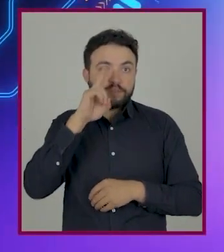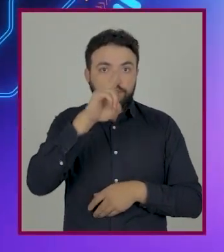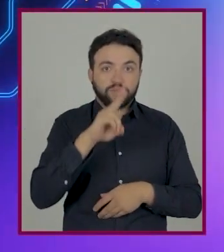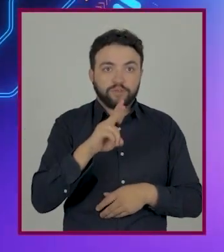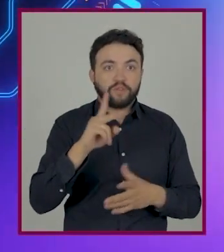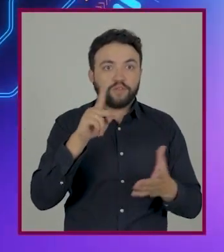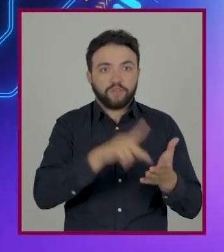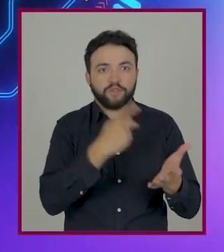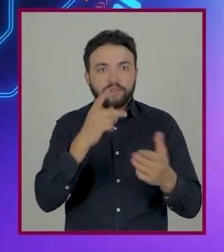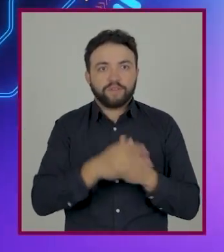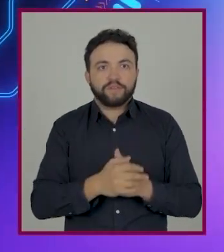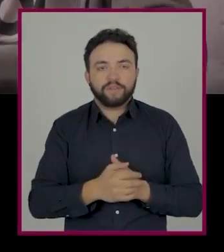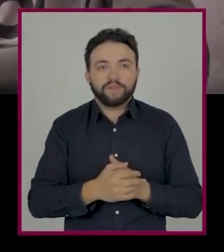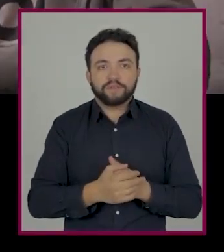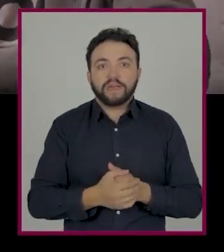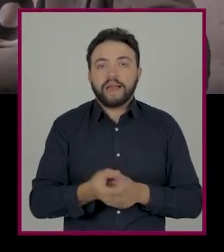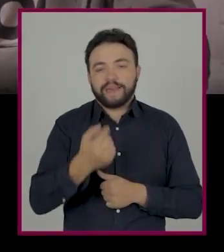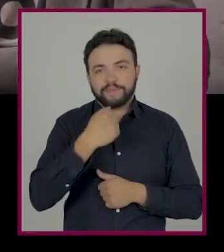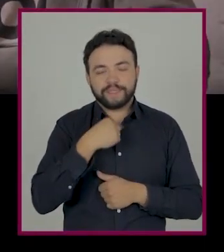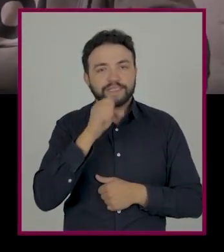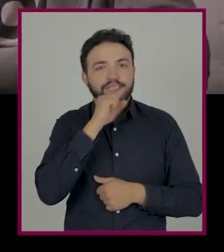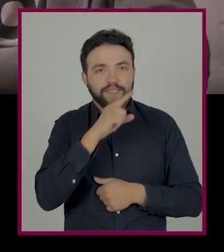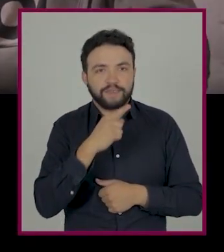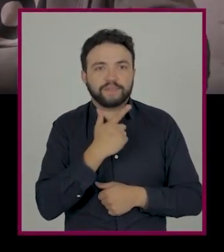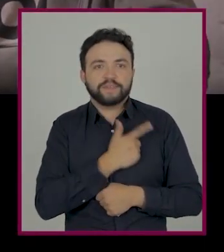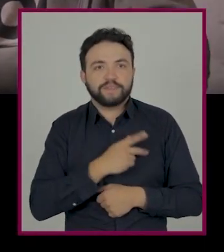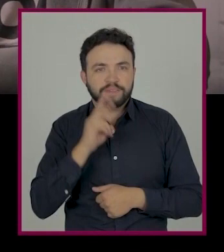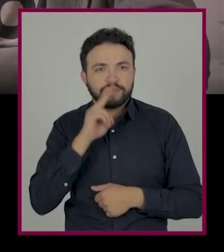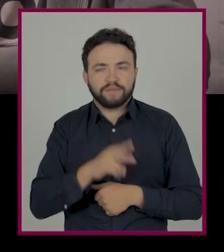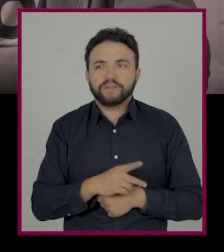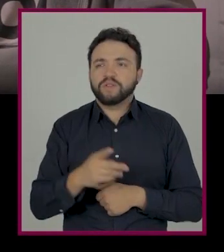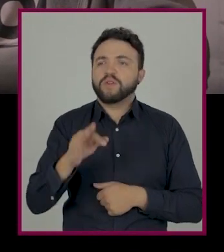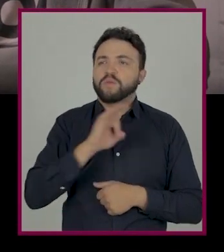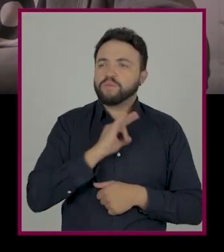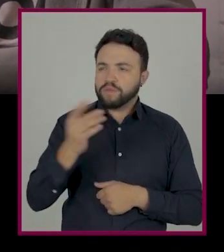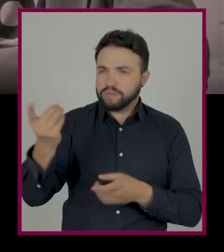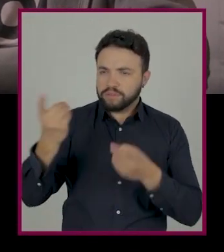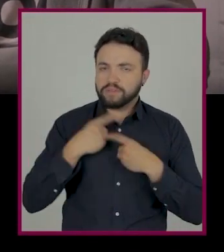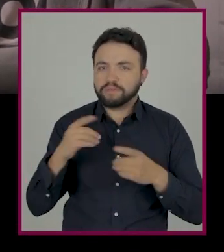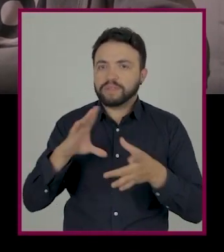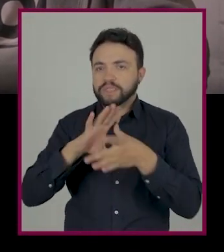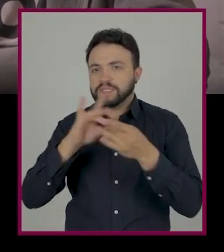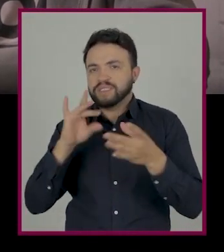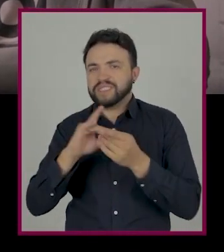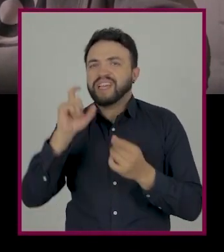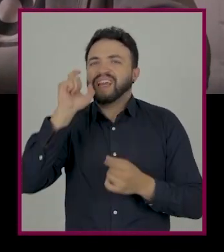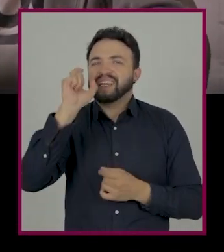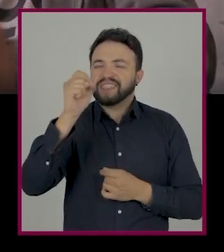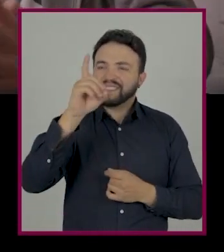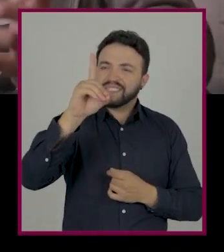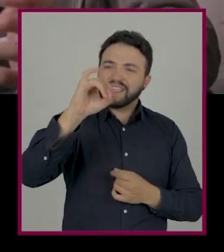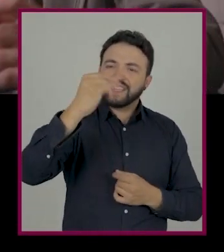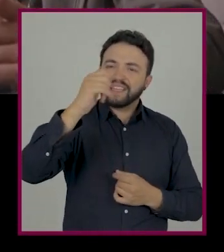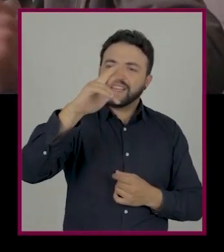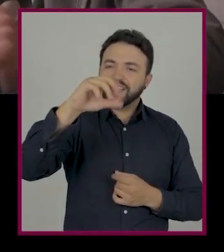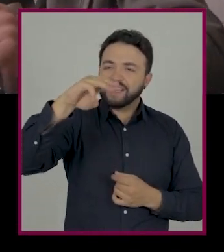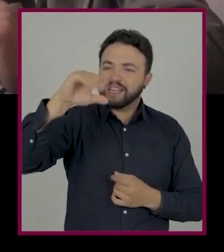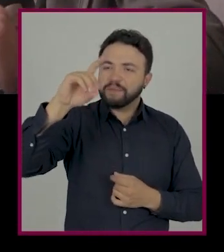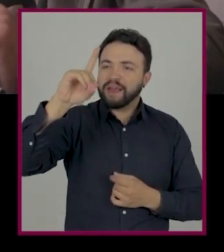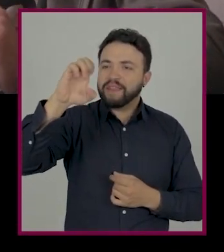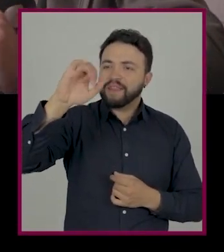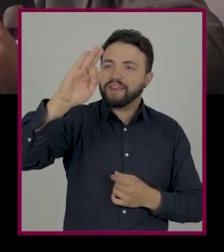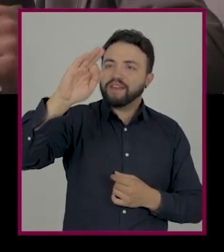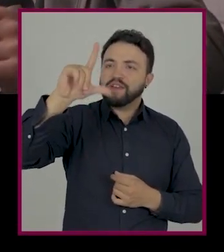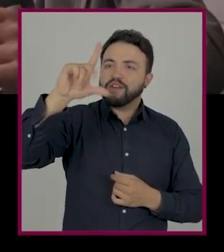Hola Citlali, hola Juanma. Me da gusto verlos nuevamente. A nosotros también. Ágata,